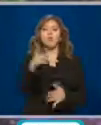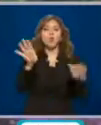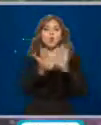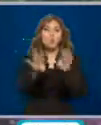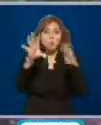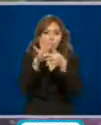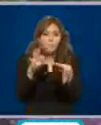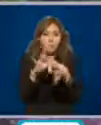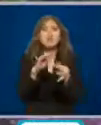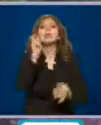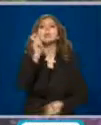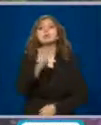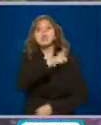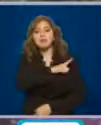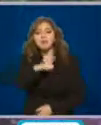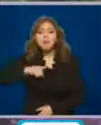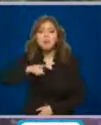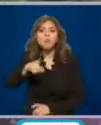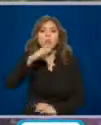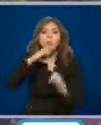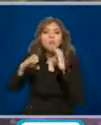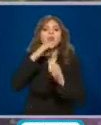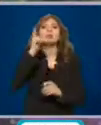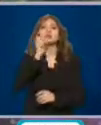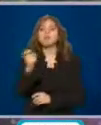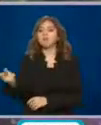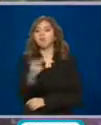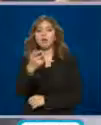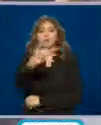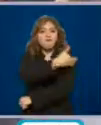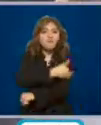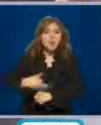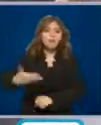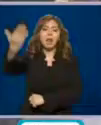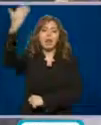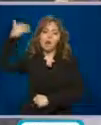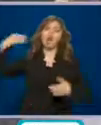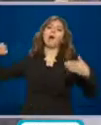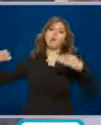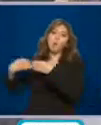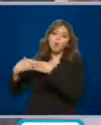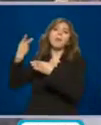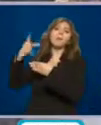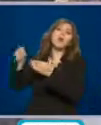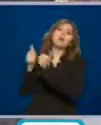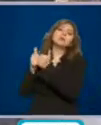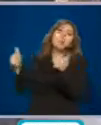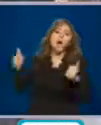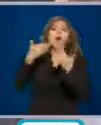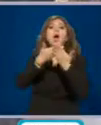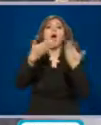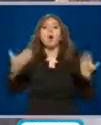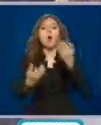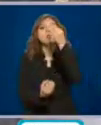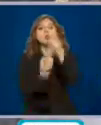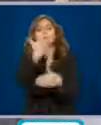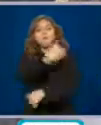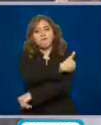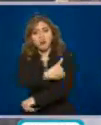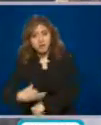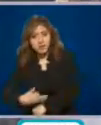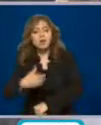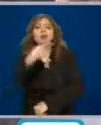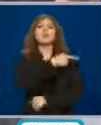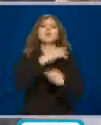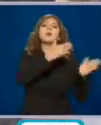están en un cambio o que todos los miembros de la familia están en un cambio, ¿no? O sea, por ejemplo, inclusive después de la fantasía, o sea, en realidad las etapas las